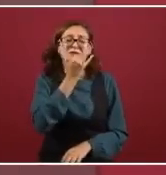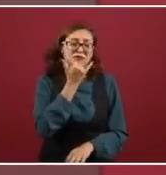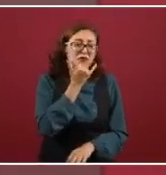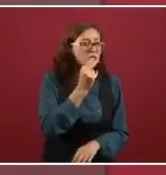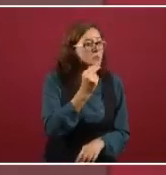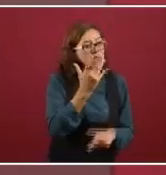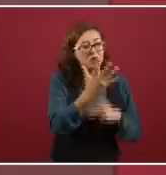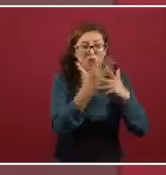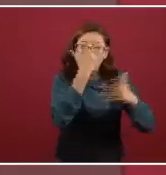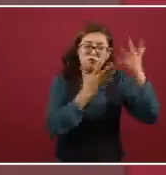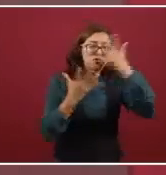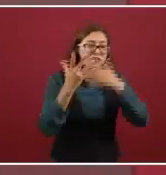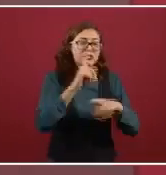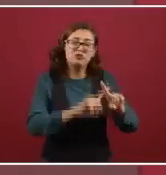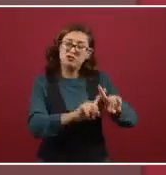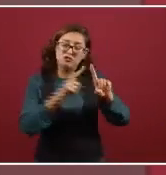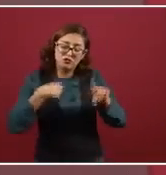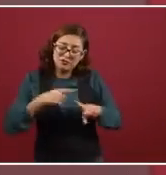Salinas.